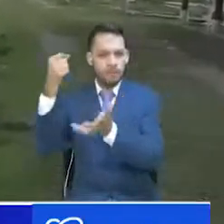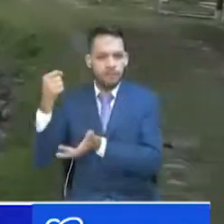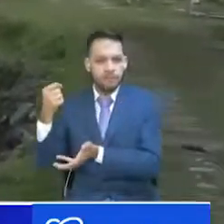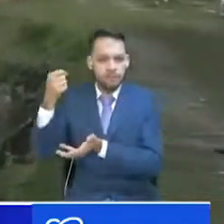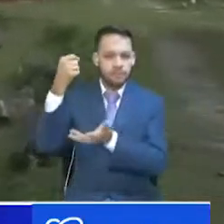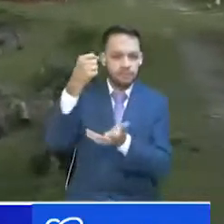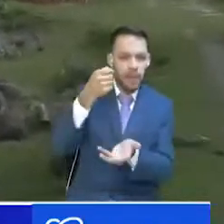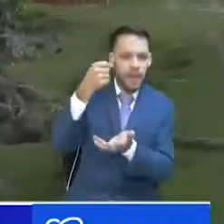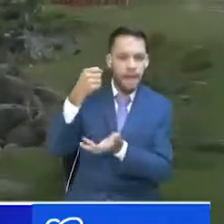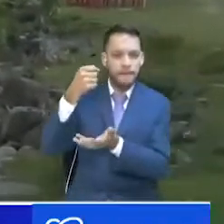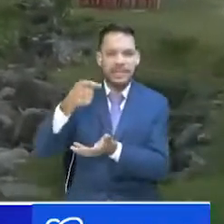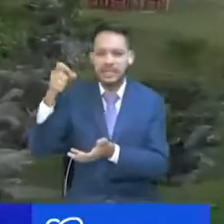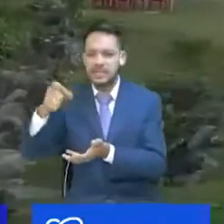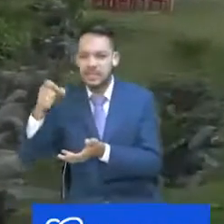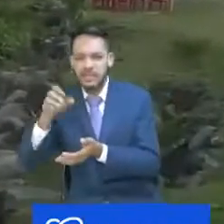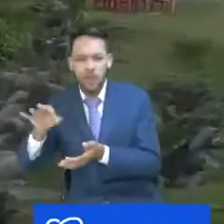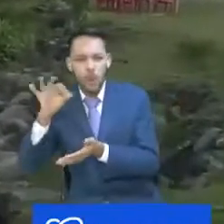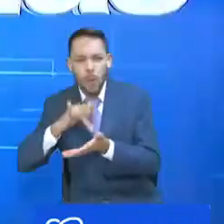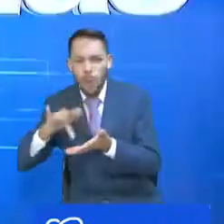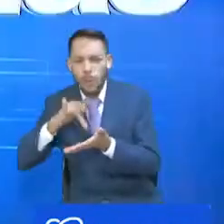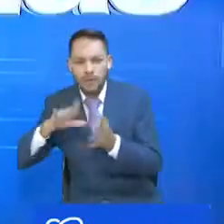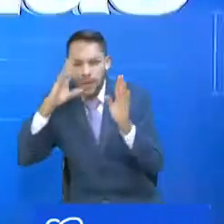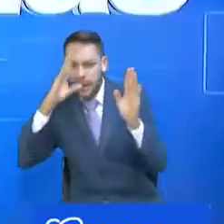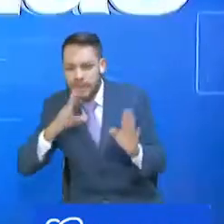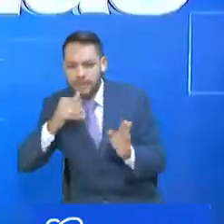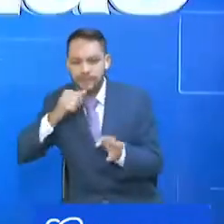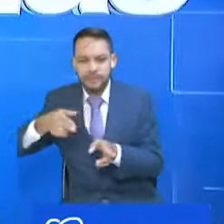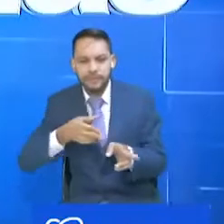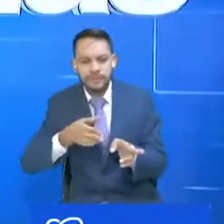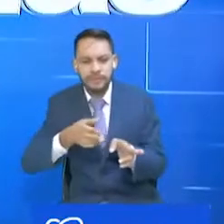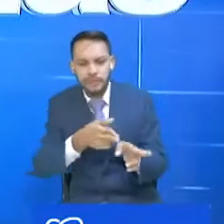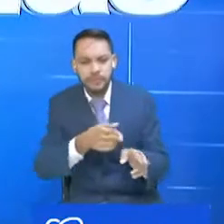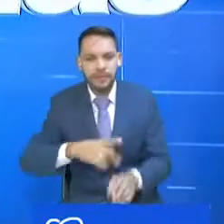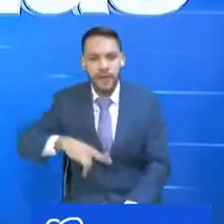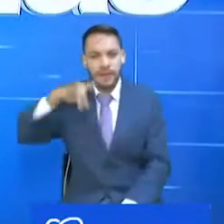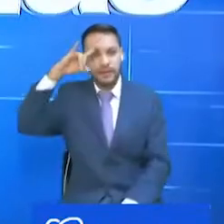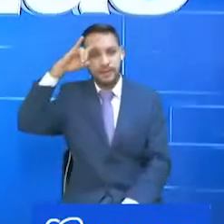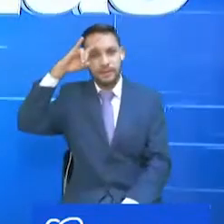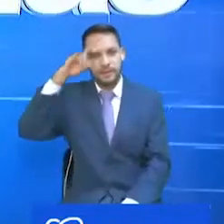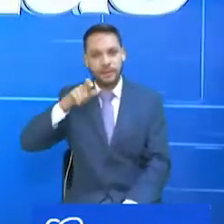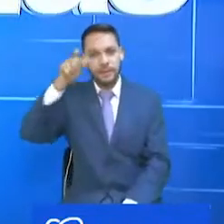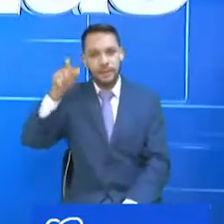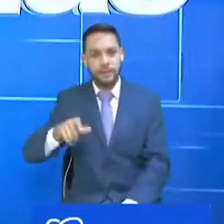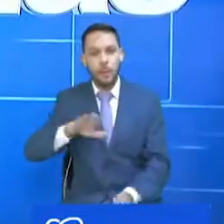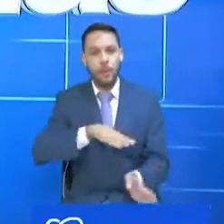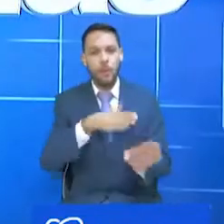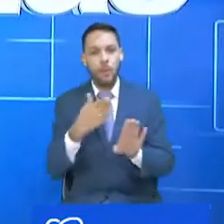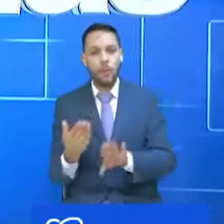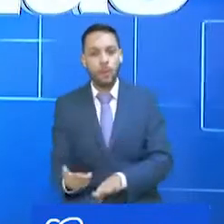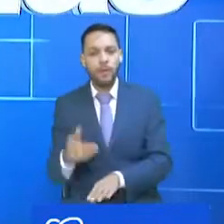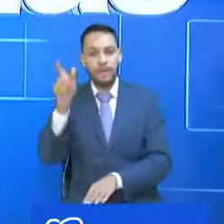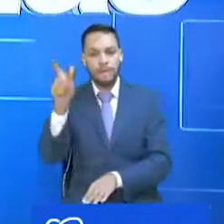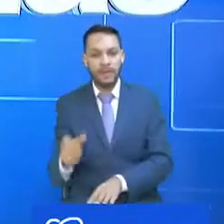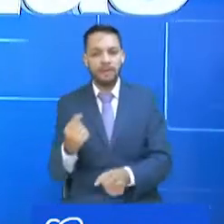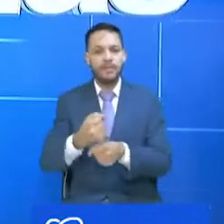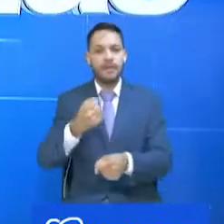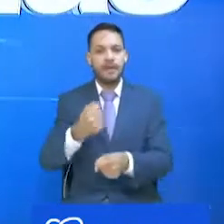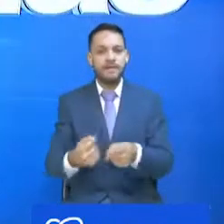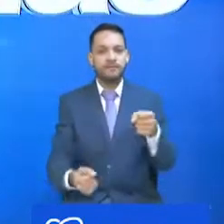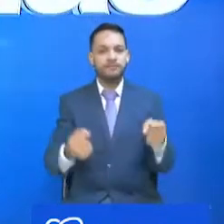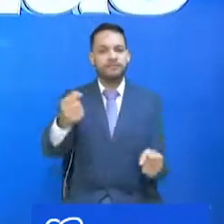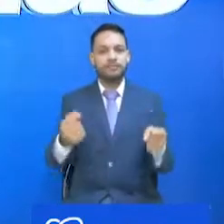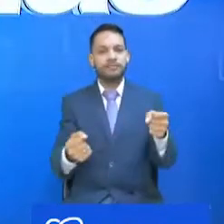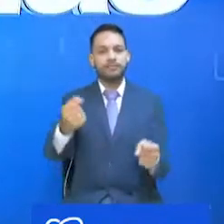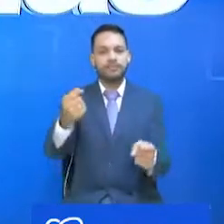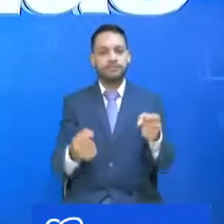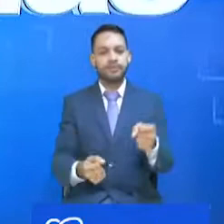a los municipios que más requiere la intervención sucio asesinaron a un reconocido conductor de transporte público al parecer por